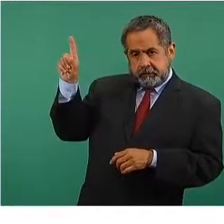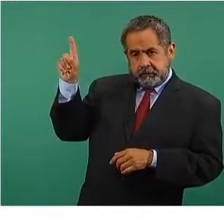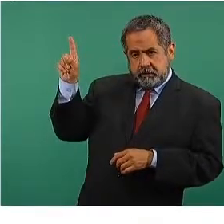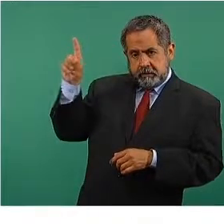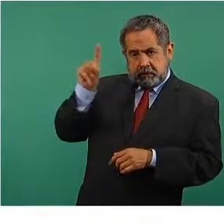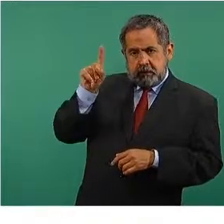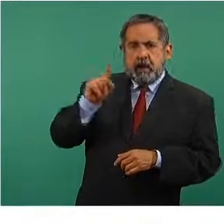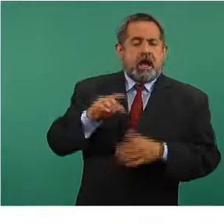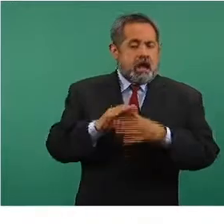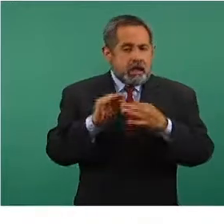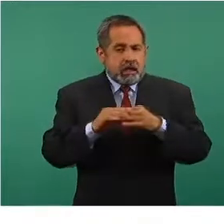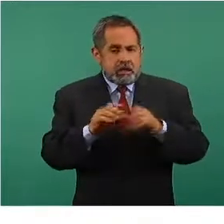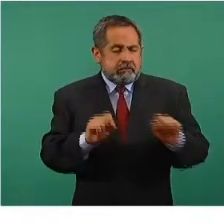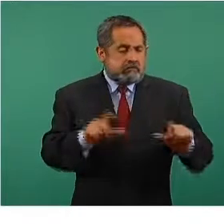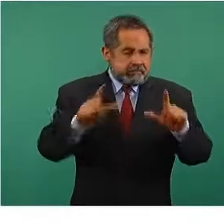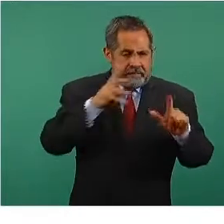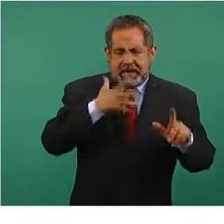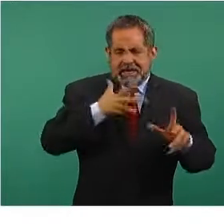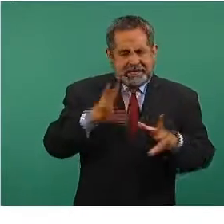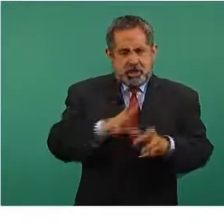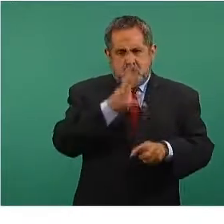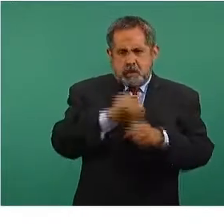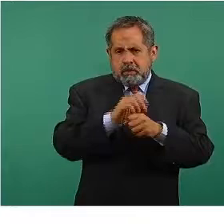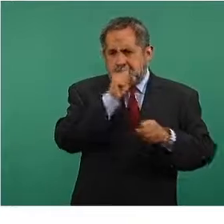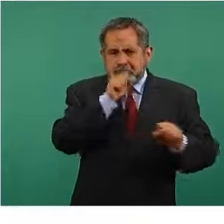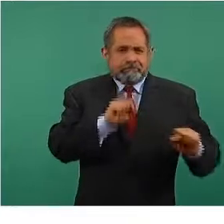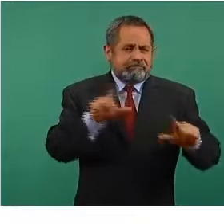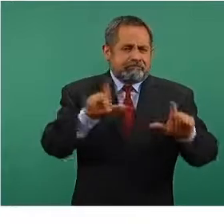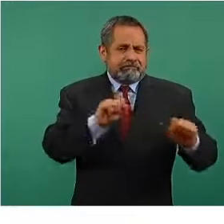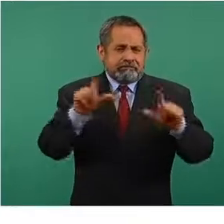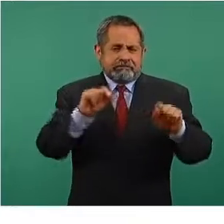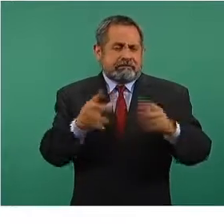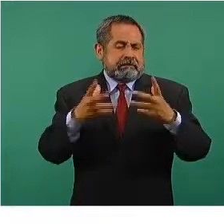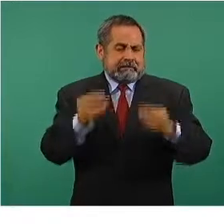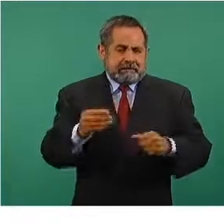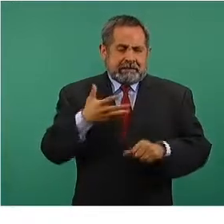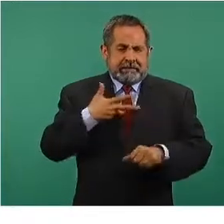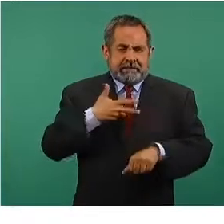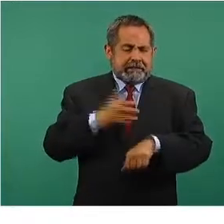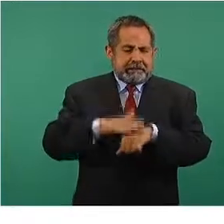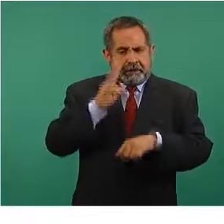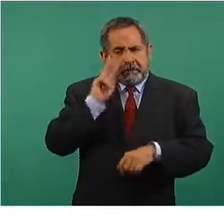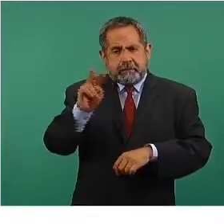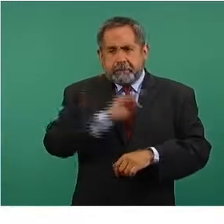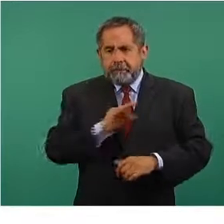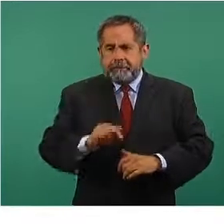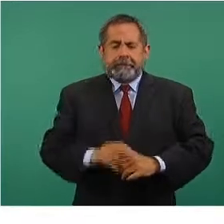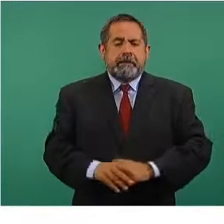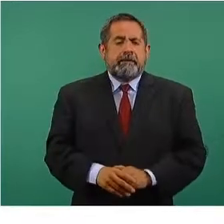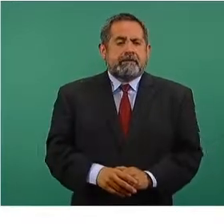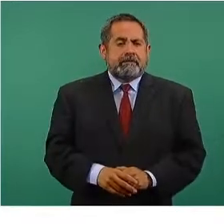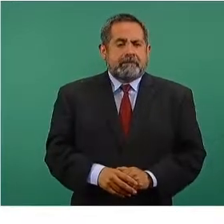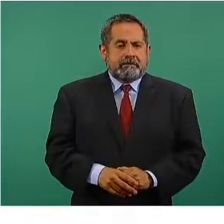poder ver el tablero de control con todos estos gráficos. La siguiente.